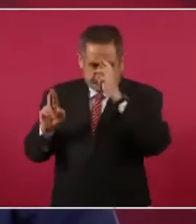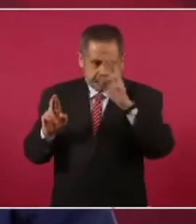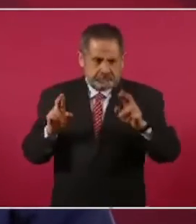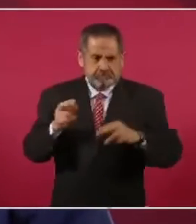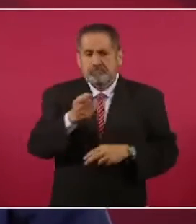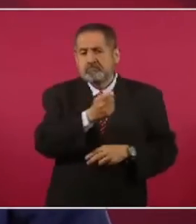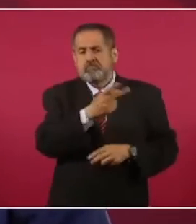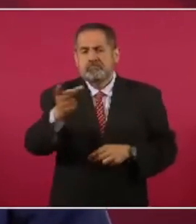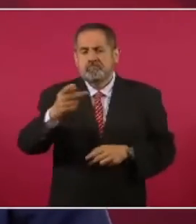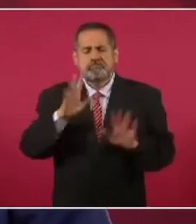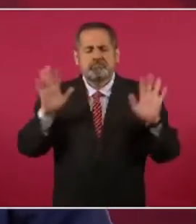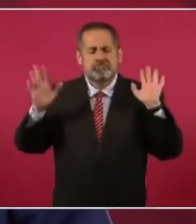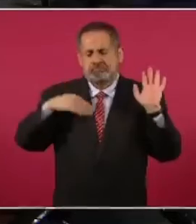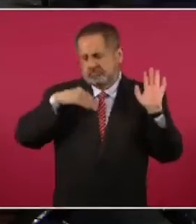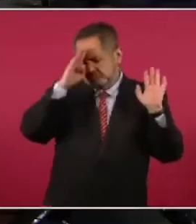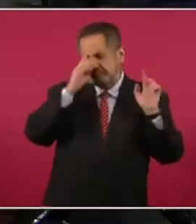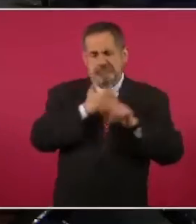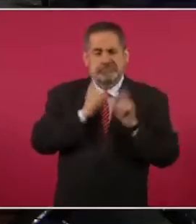pensadores.